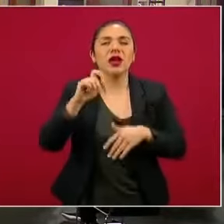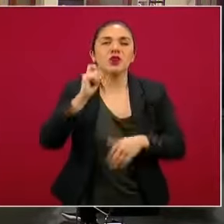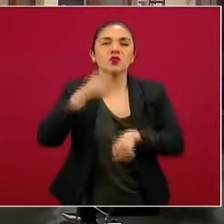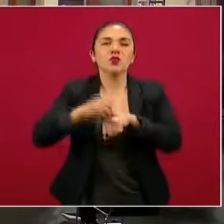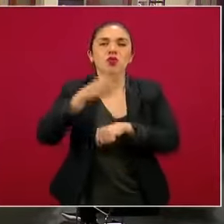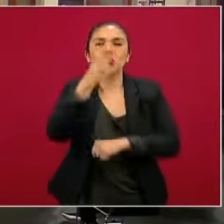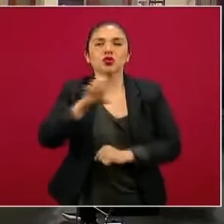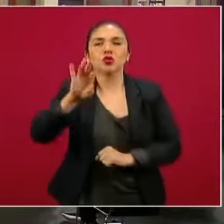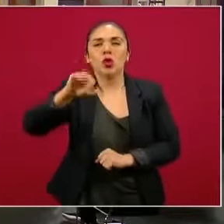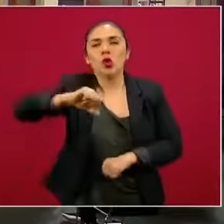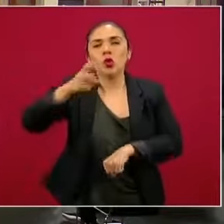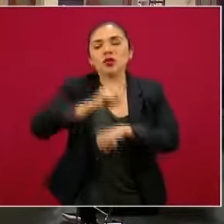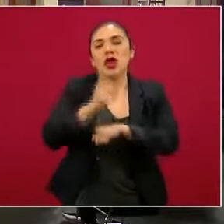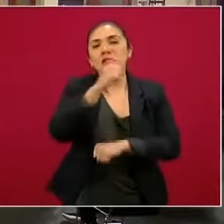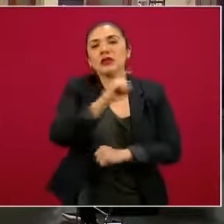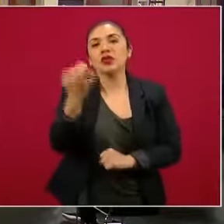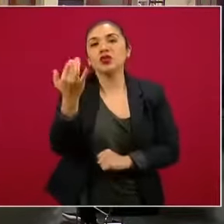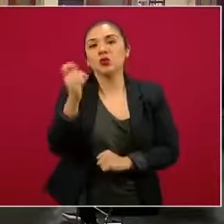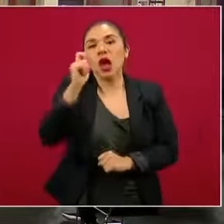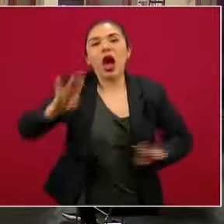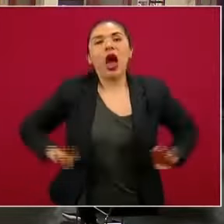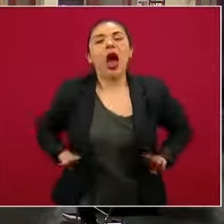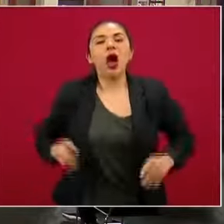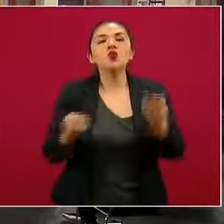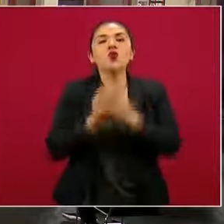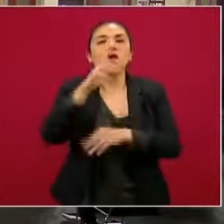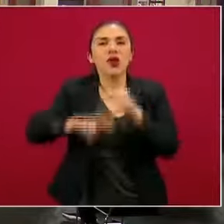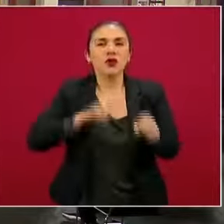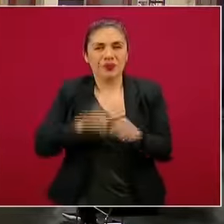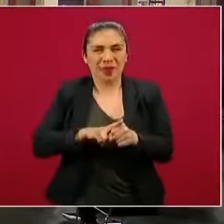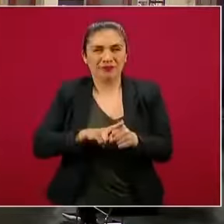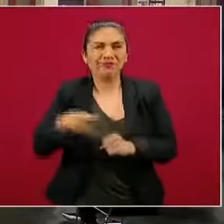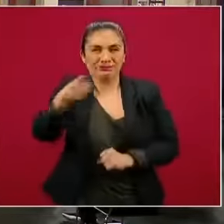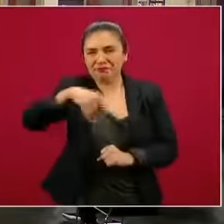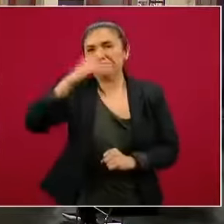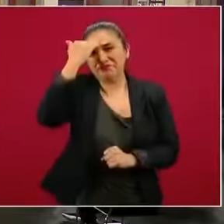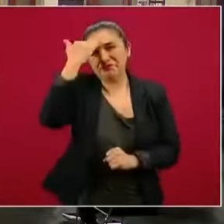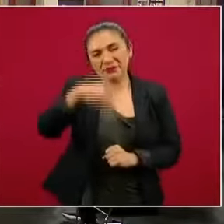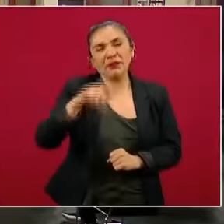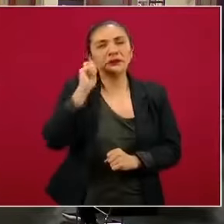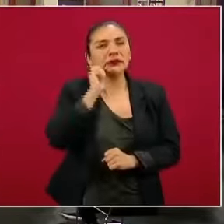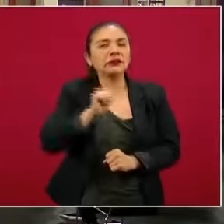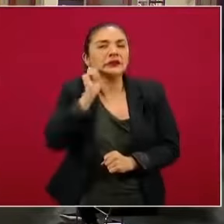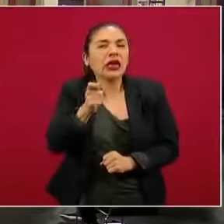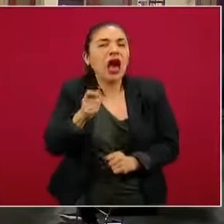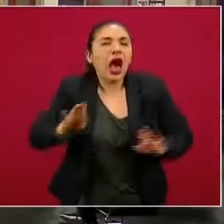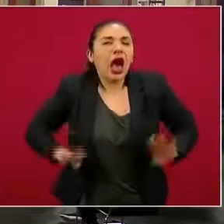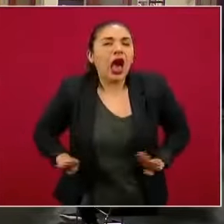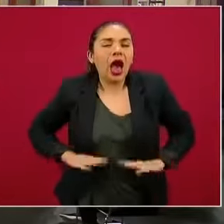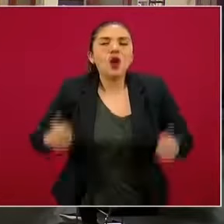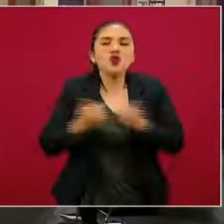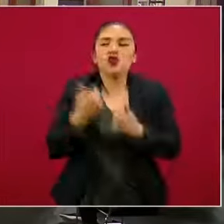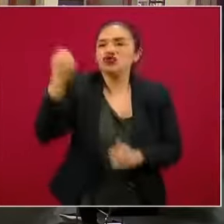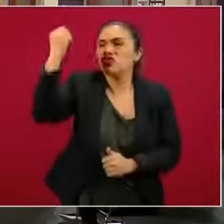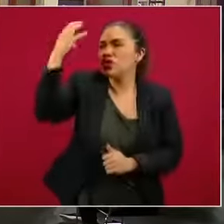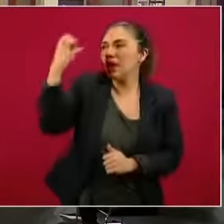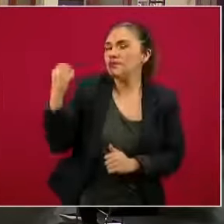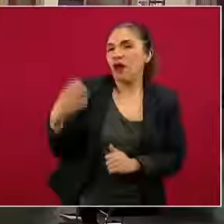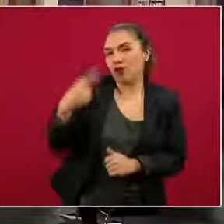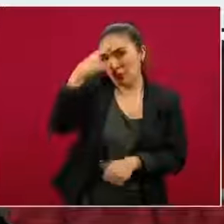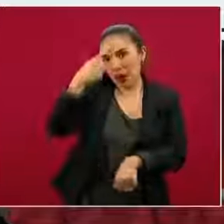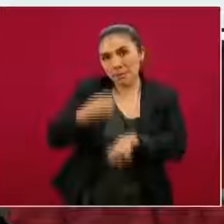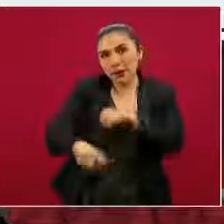este día número 150 de la nueva normalidad, como ustedes ya saben, caracterizado por el semáforo de riesgo